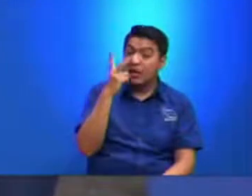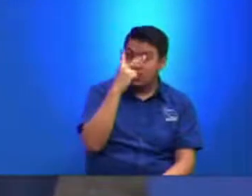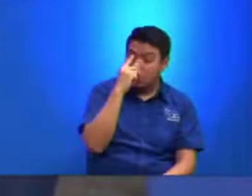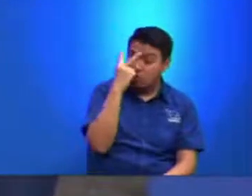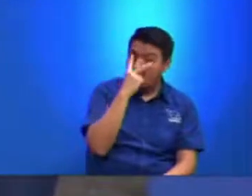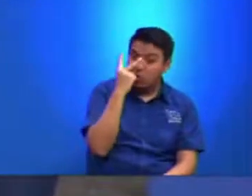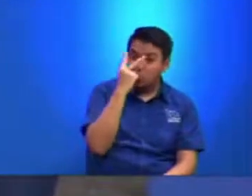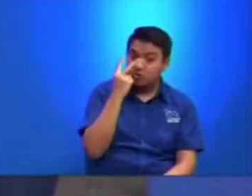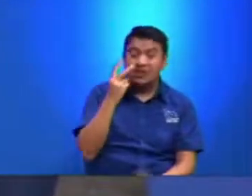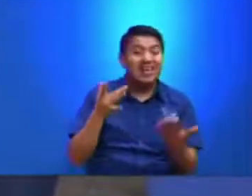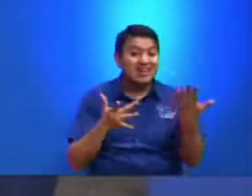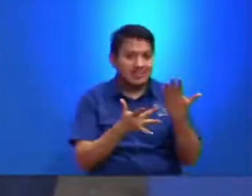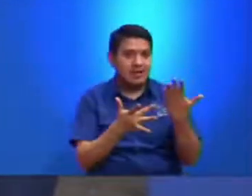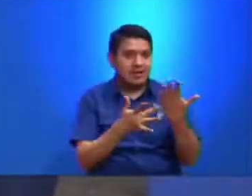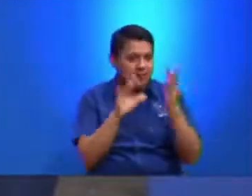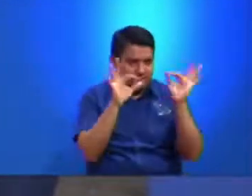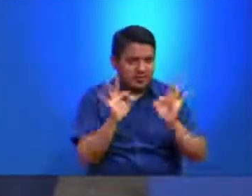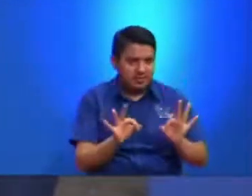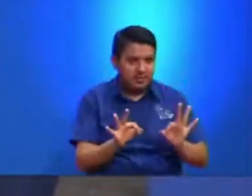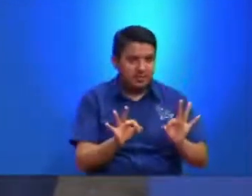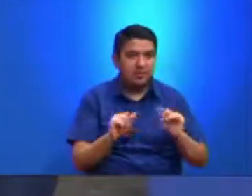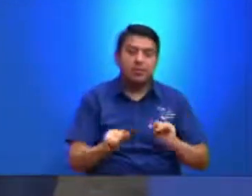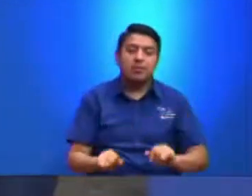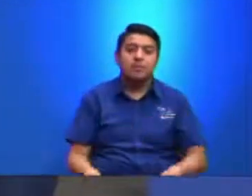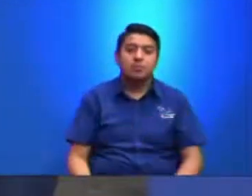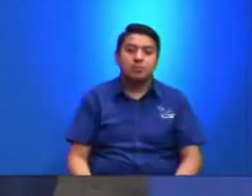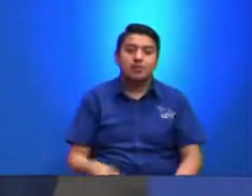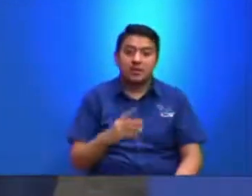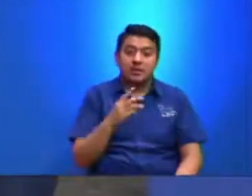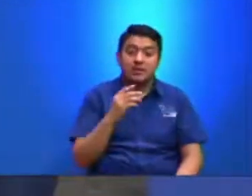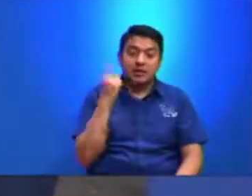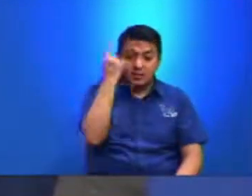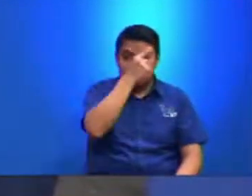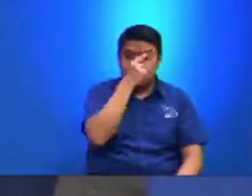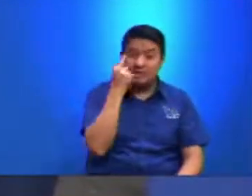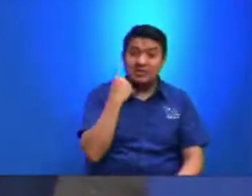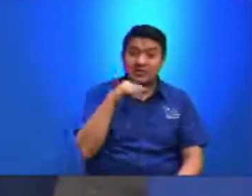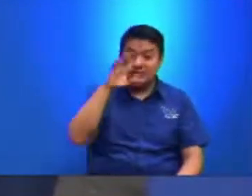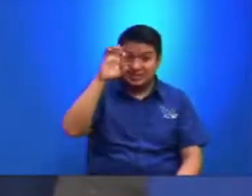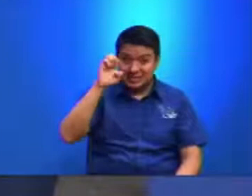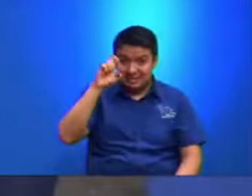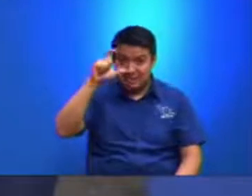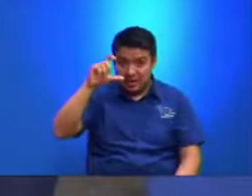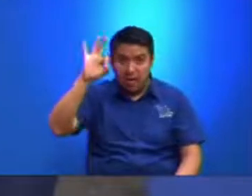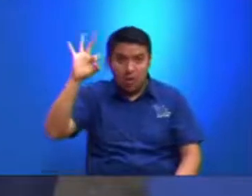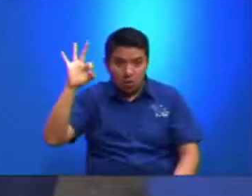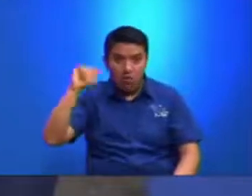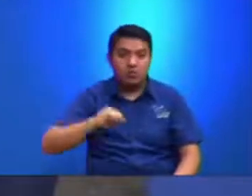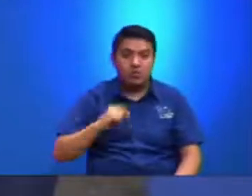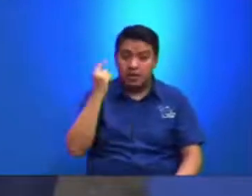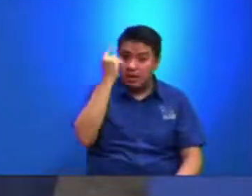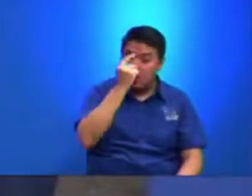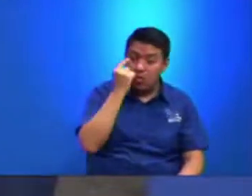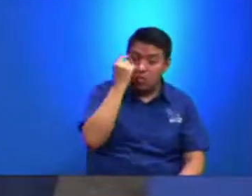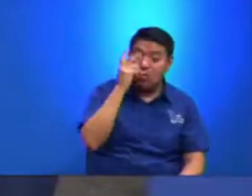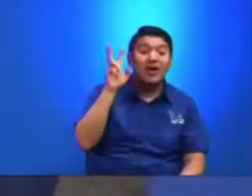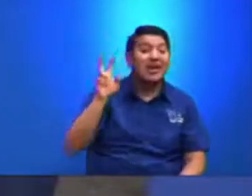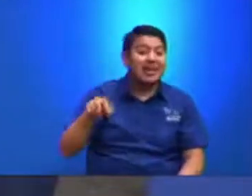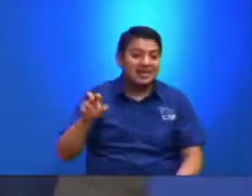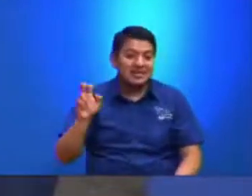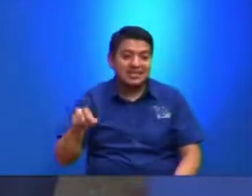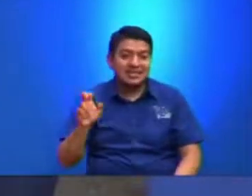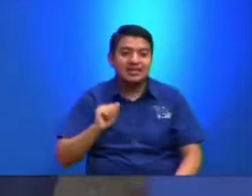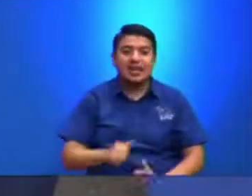seco, leve, moderado y severo. El ojo necesita una lubricación especial constante para